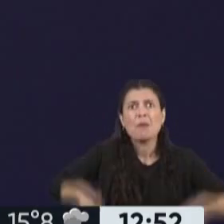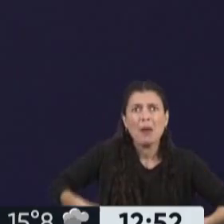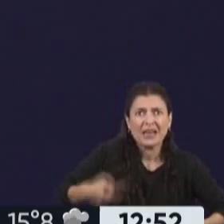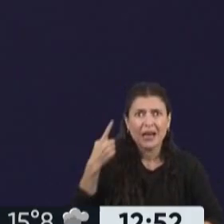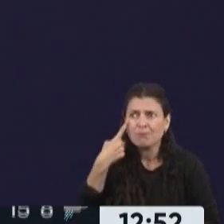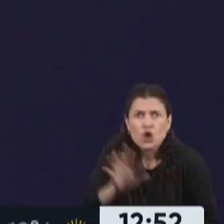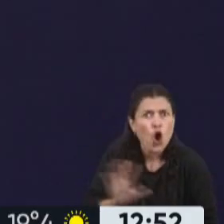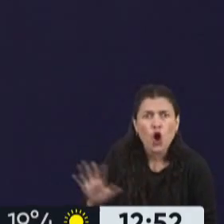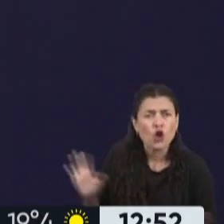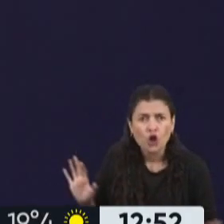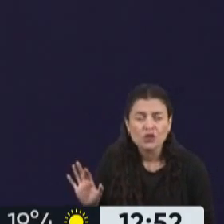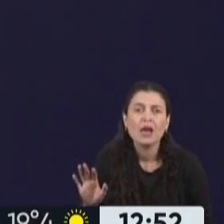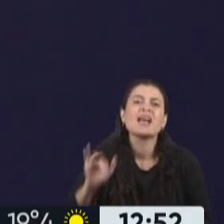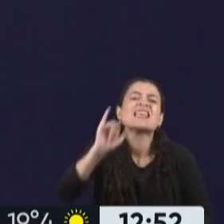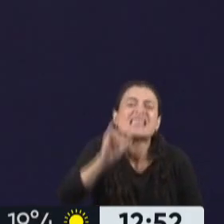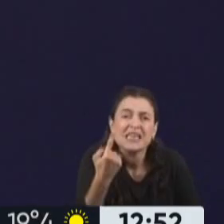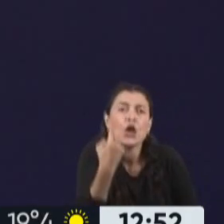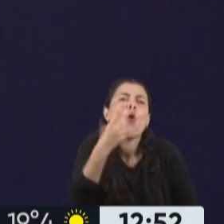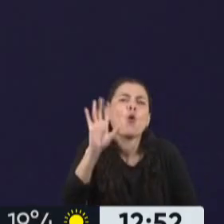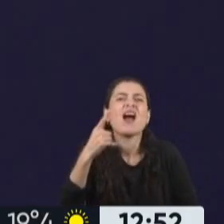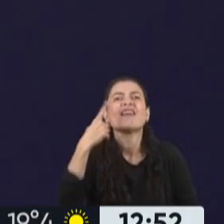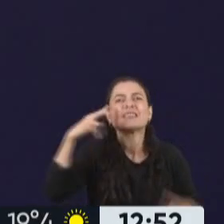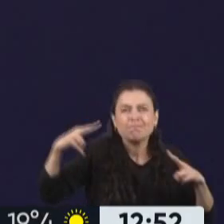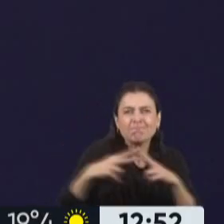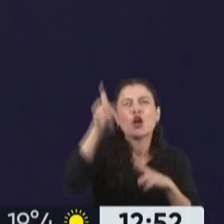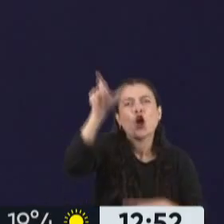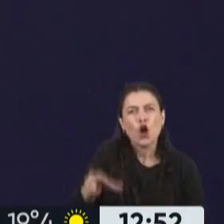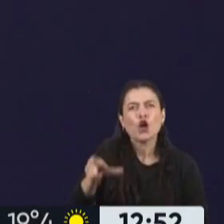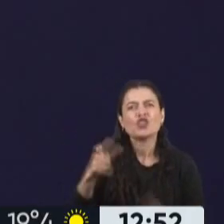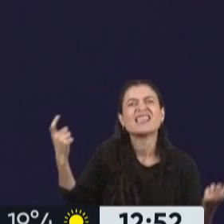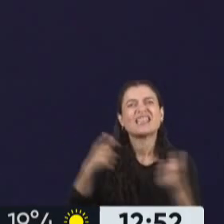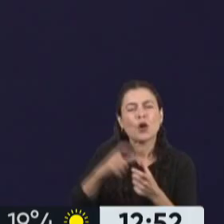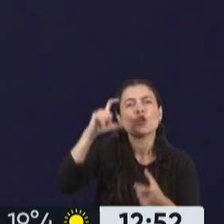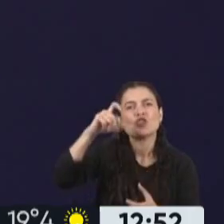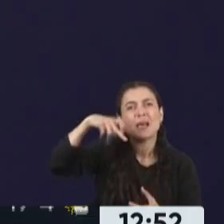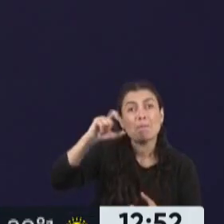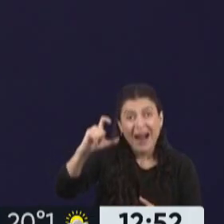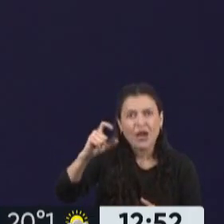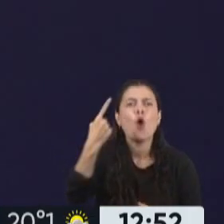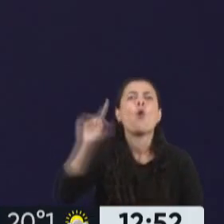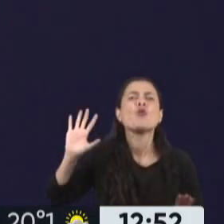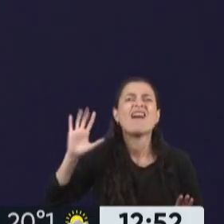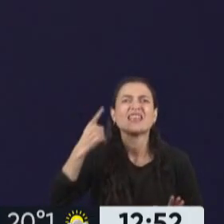excepto en situaciones fortuitas o contingentes, como puede ser, bueno, sí,